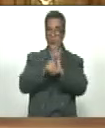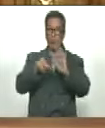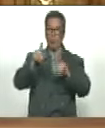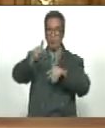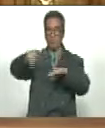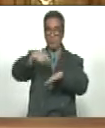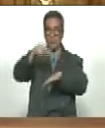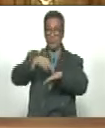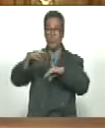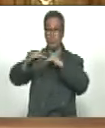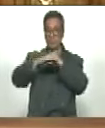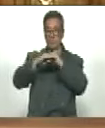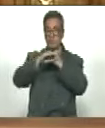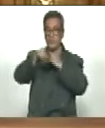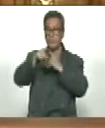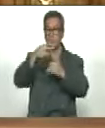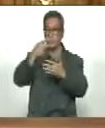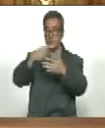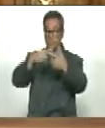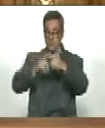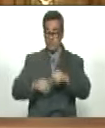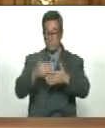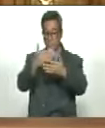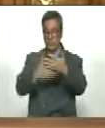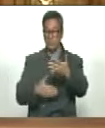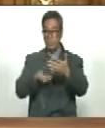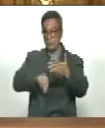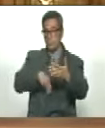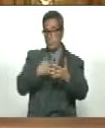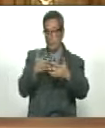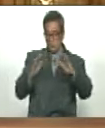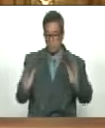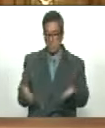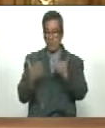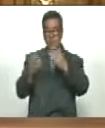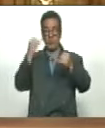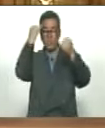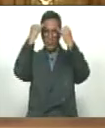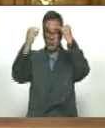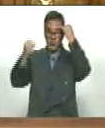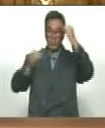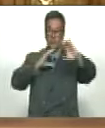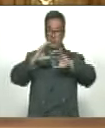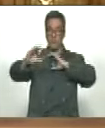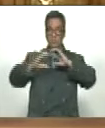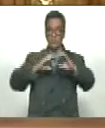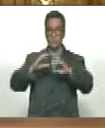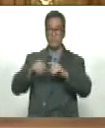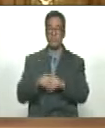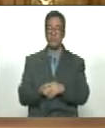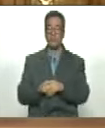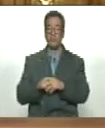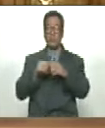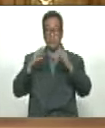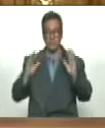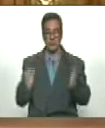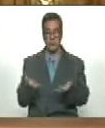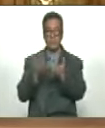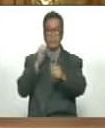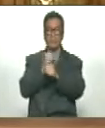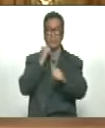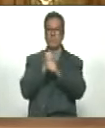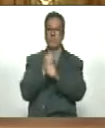Nacional. De igual forma, con este presupuesto se podrá impulsar estrategias comunicacionales para difundir el